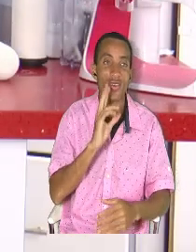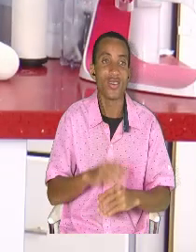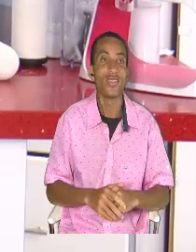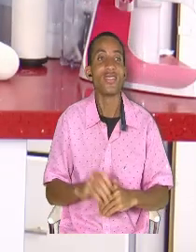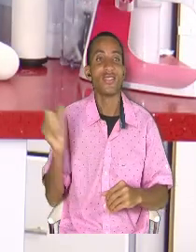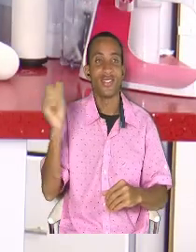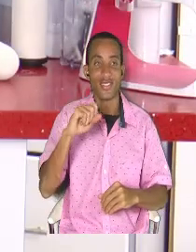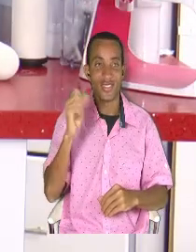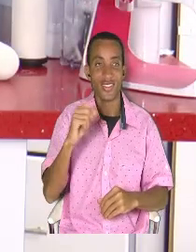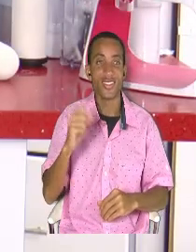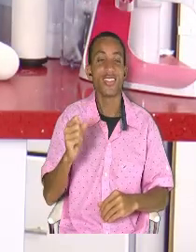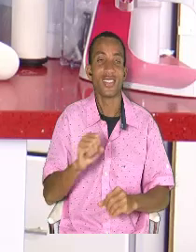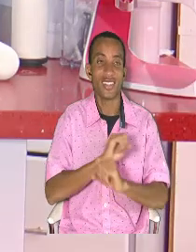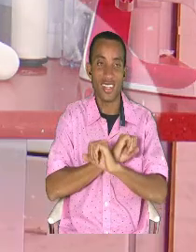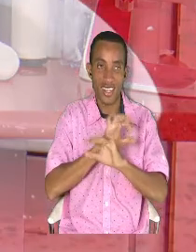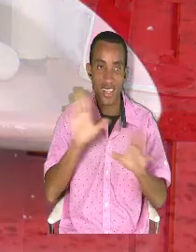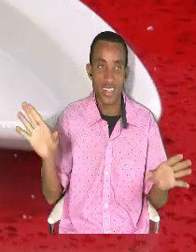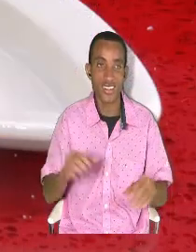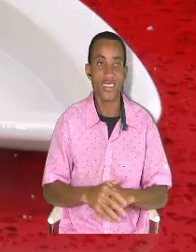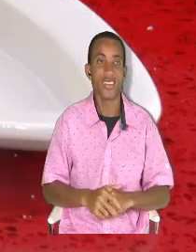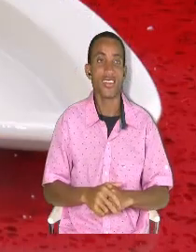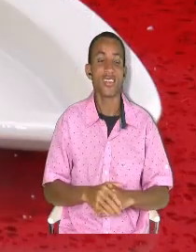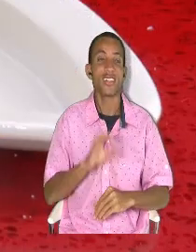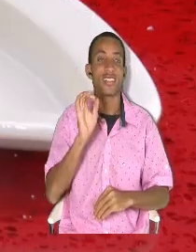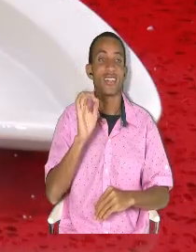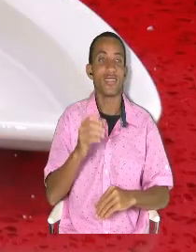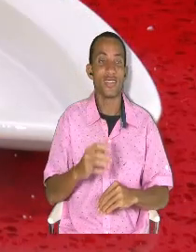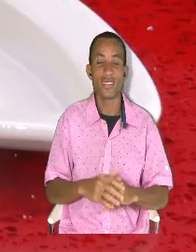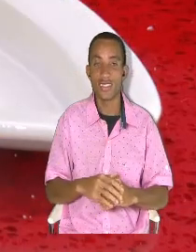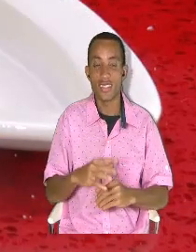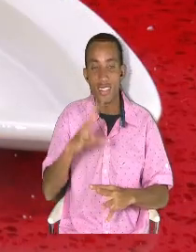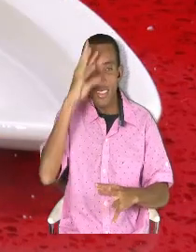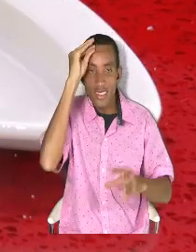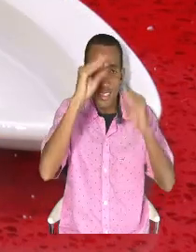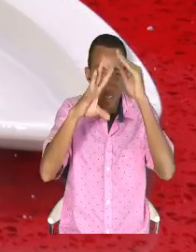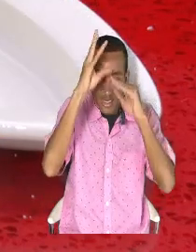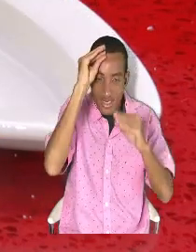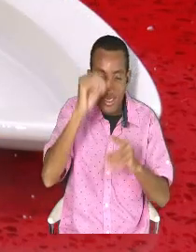señor. ¿Sí? Claro que sí. Sí. Y he puesto en práctica muchos